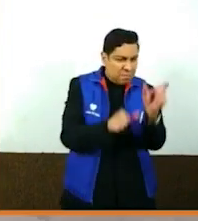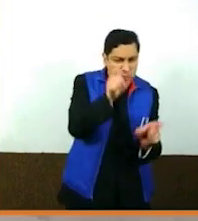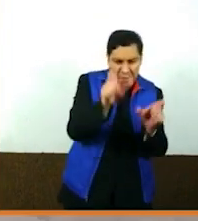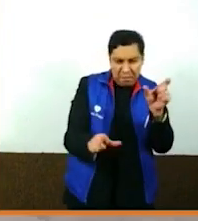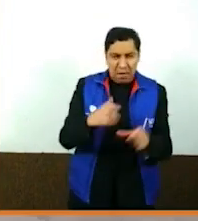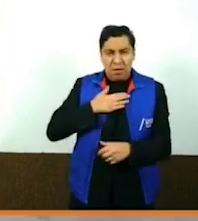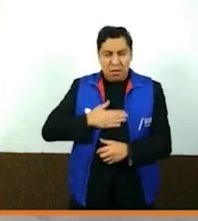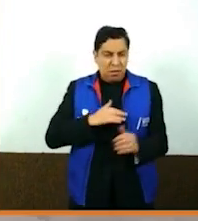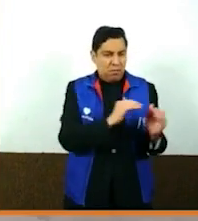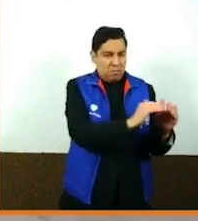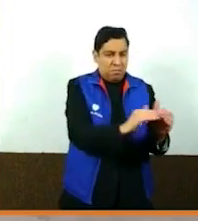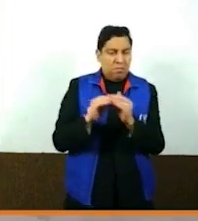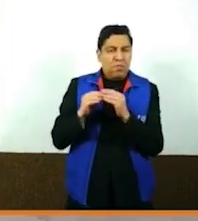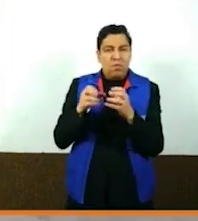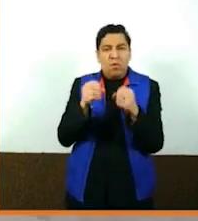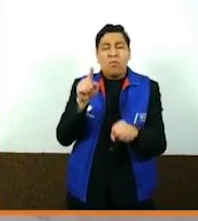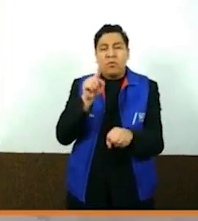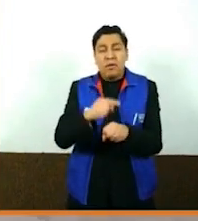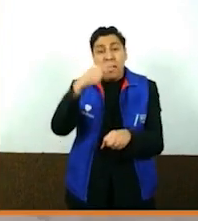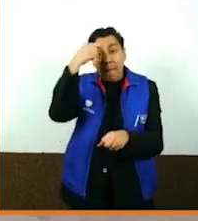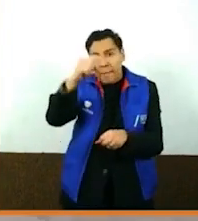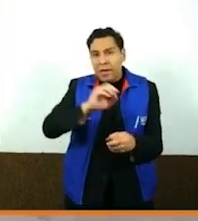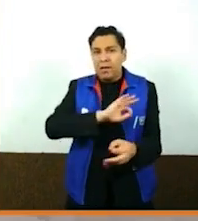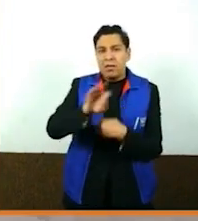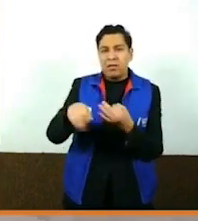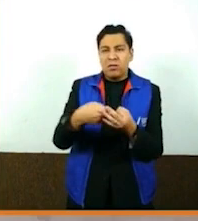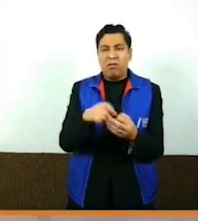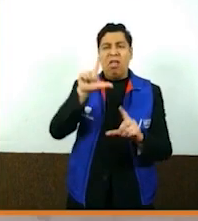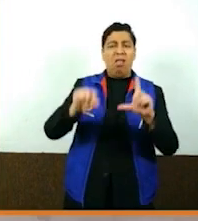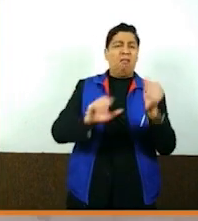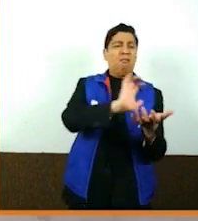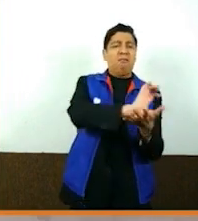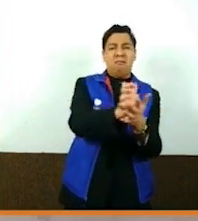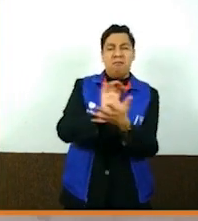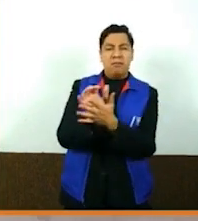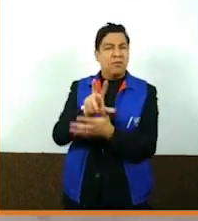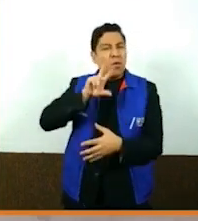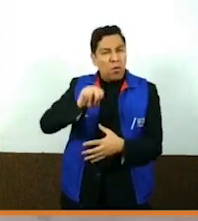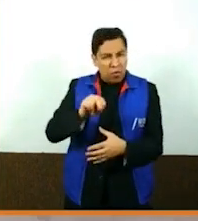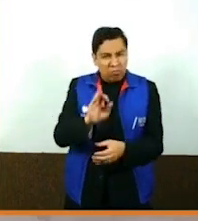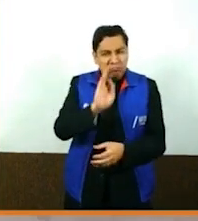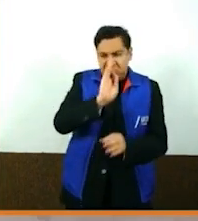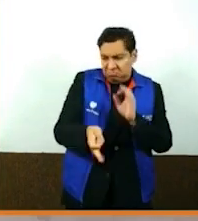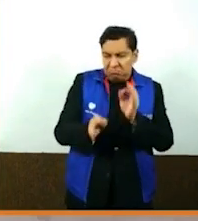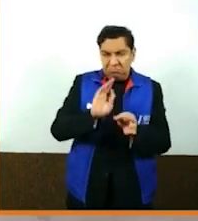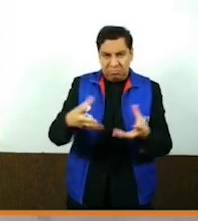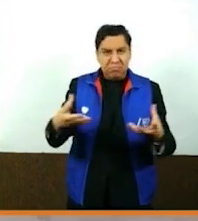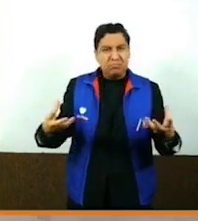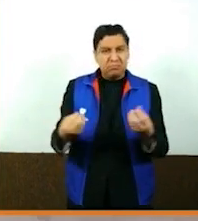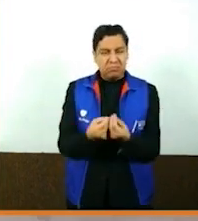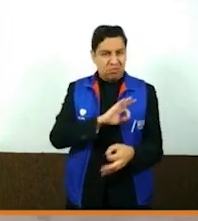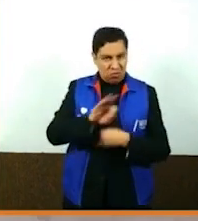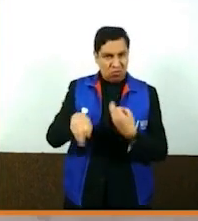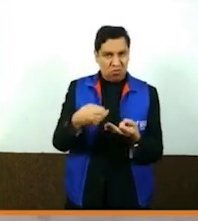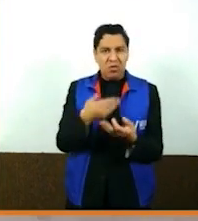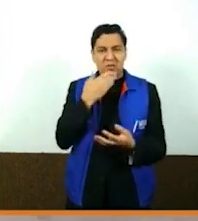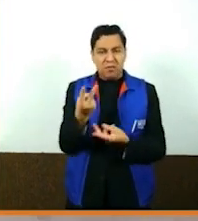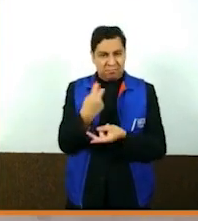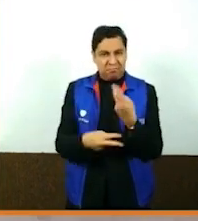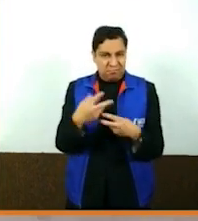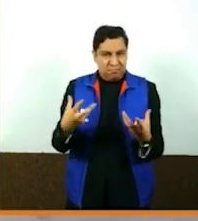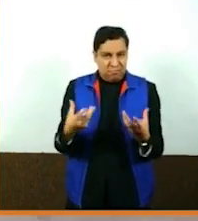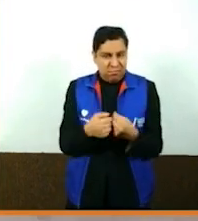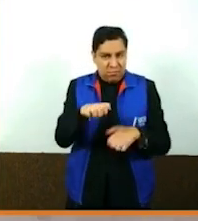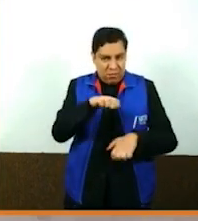ofreciendo igualdad de oportunidades para todos. También trabajamos en estrecha colaboración con organizaciones de la sociedad civil